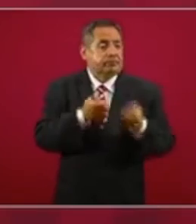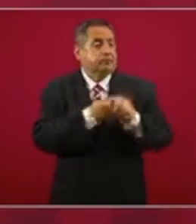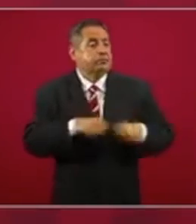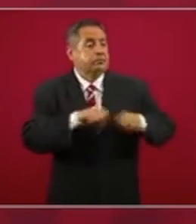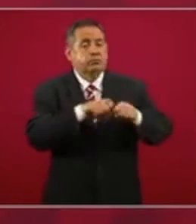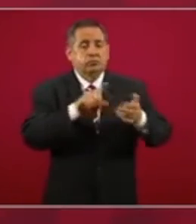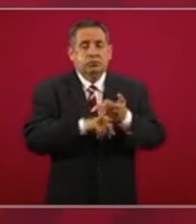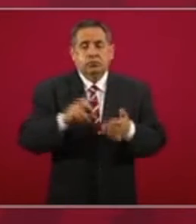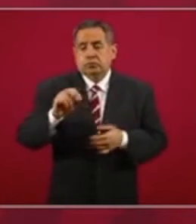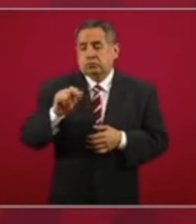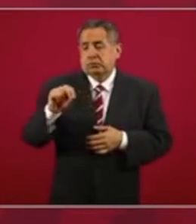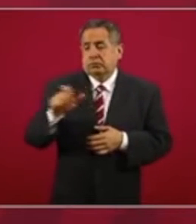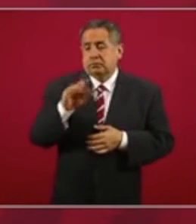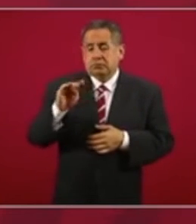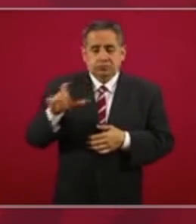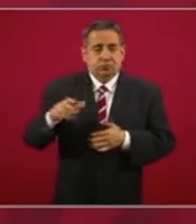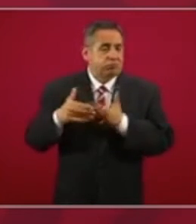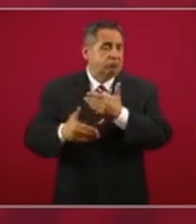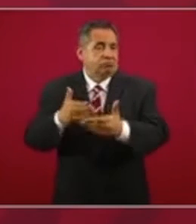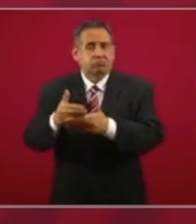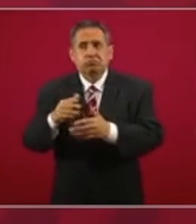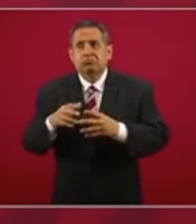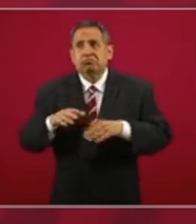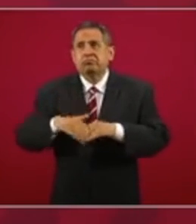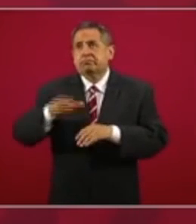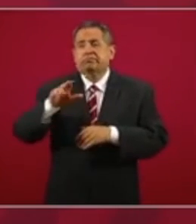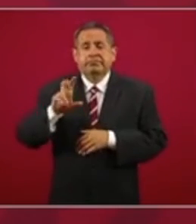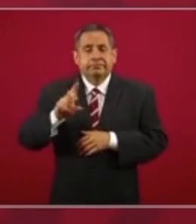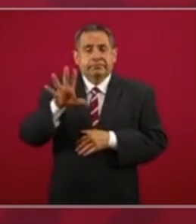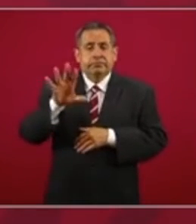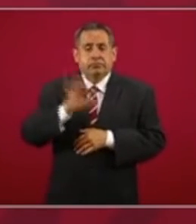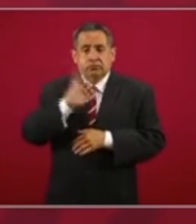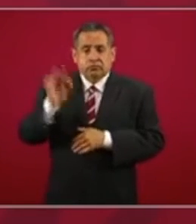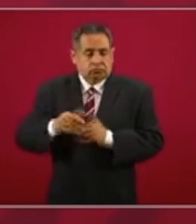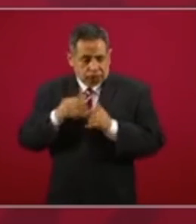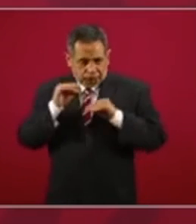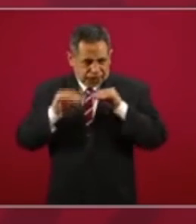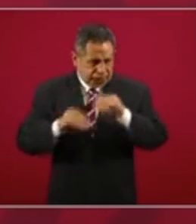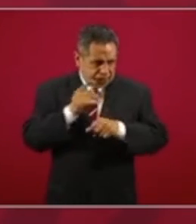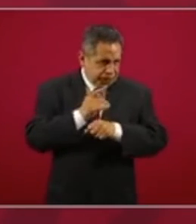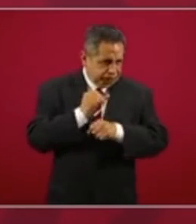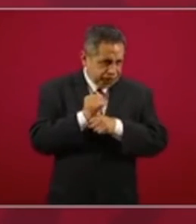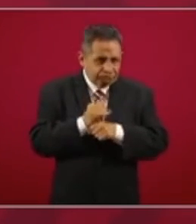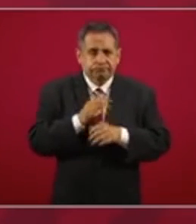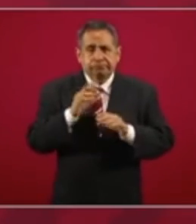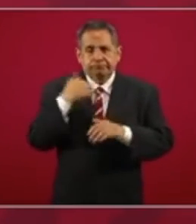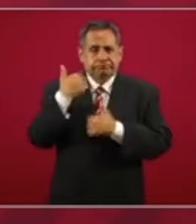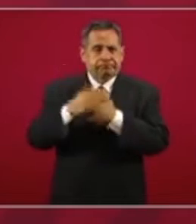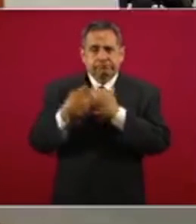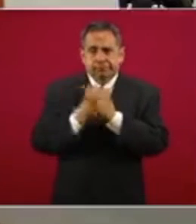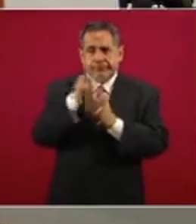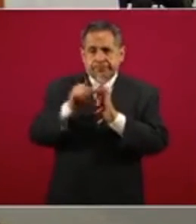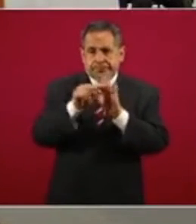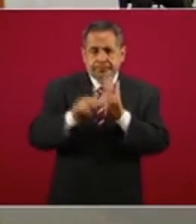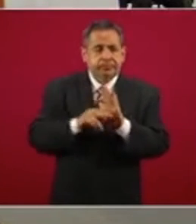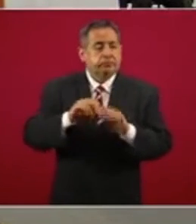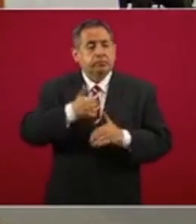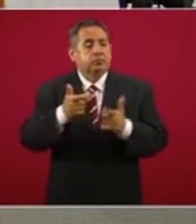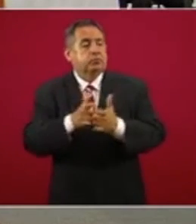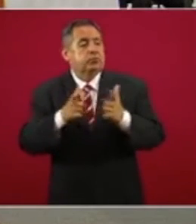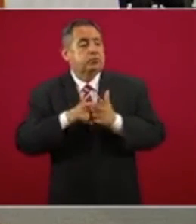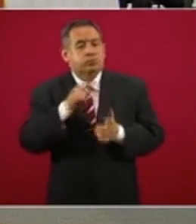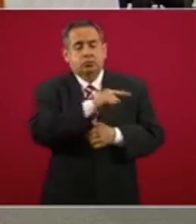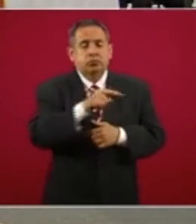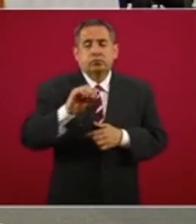onexpo ya llevan un avance de más del 35 por ciento en la aplicación de la nueva norma y algunos grupos gasolineros